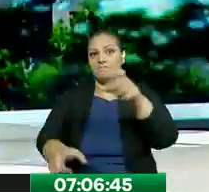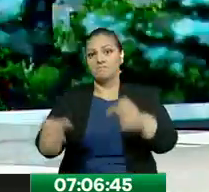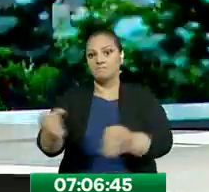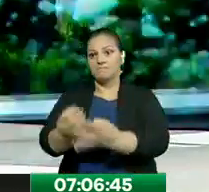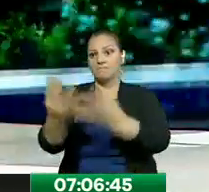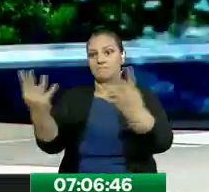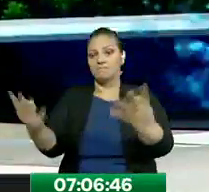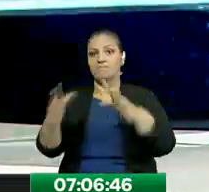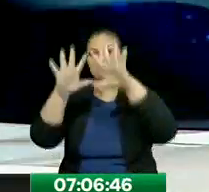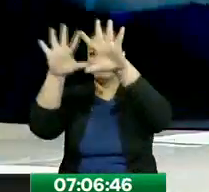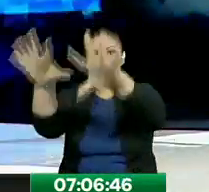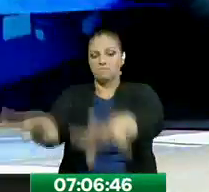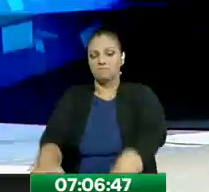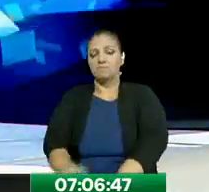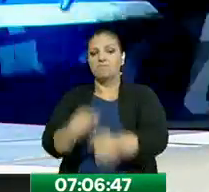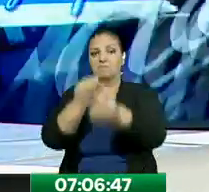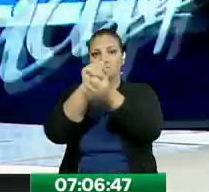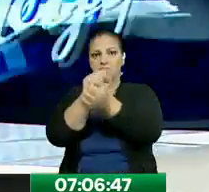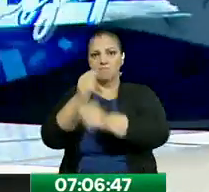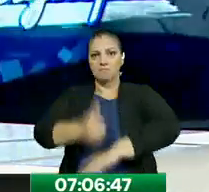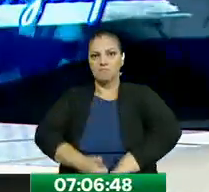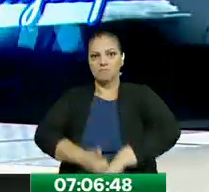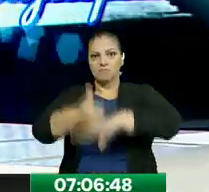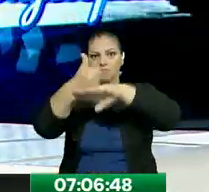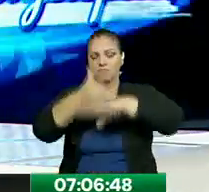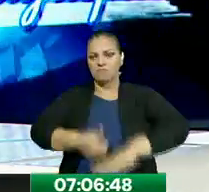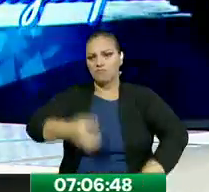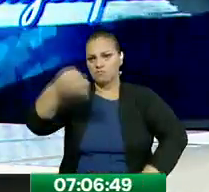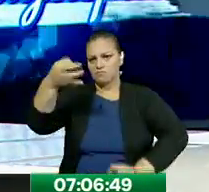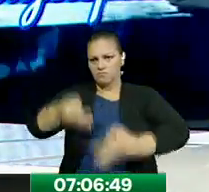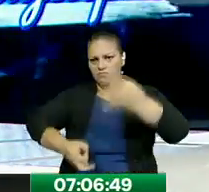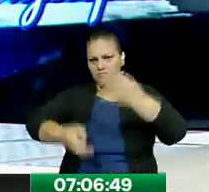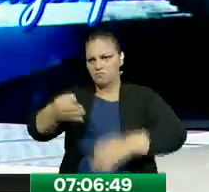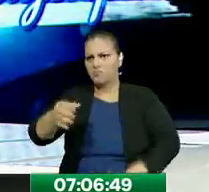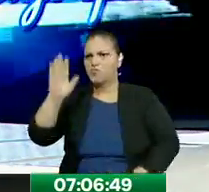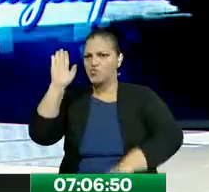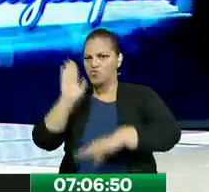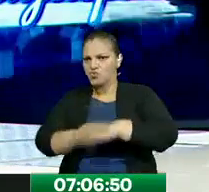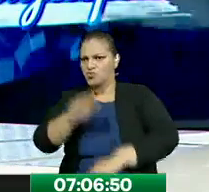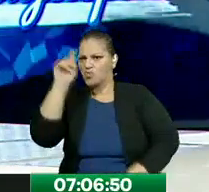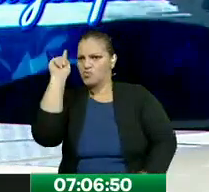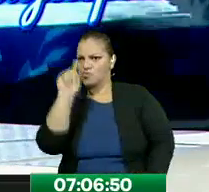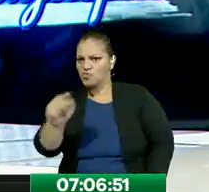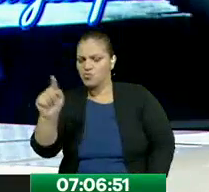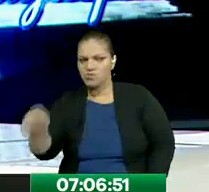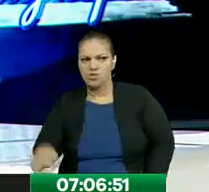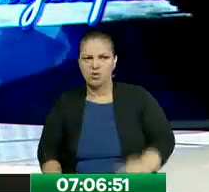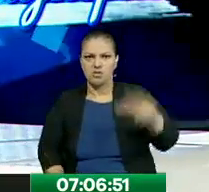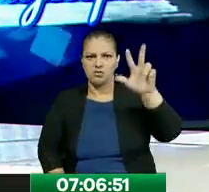por el triple asesinato registrado en la parroquia Pozorja en Guayaquil.